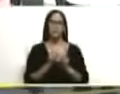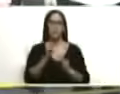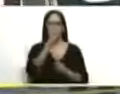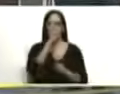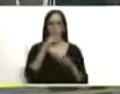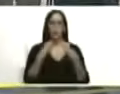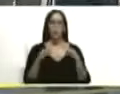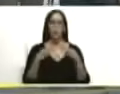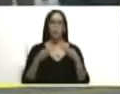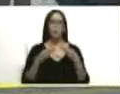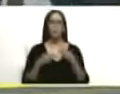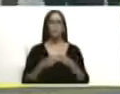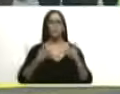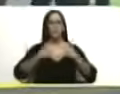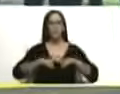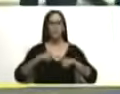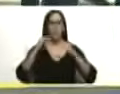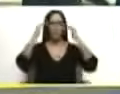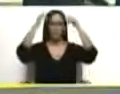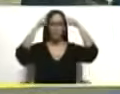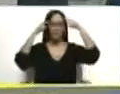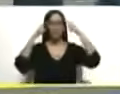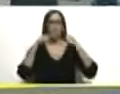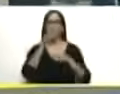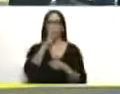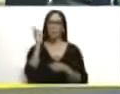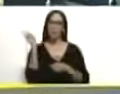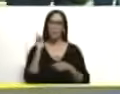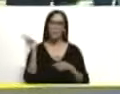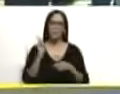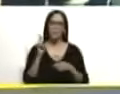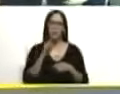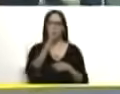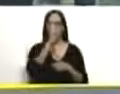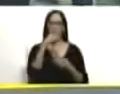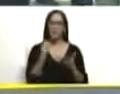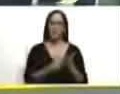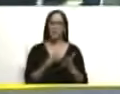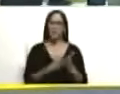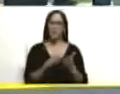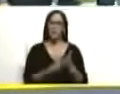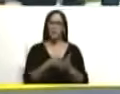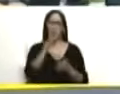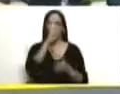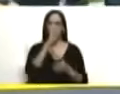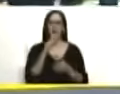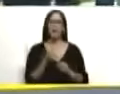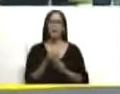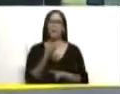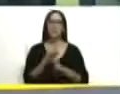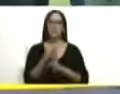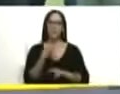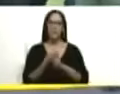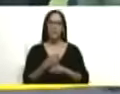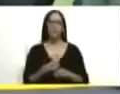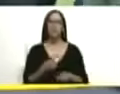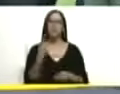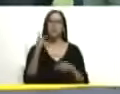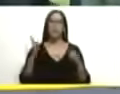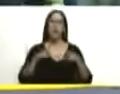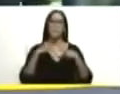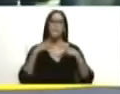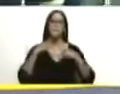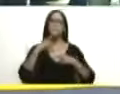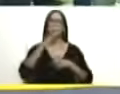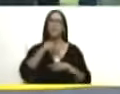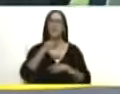son hijos del comandante Chávez. Banco de Venezuela, Banco del Tesoro, Banco Bicentenario. Bueno, una política